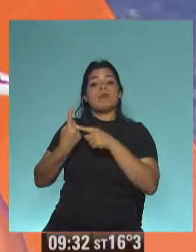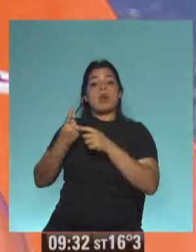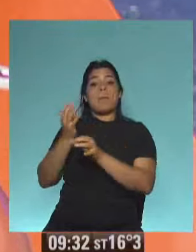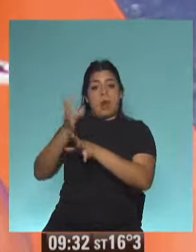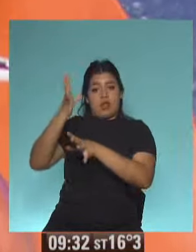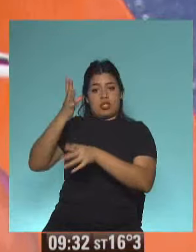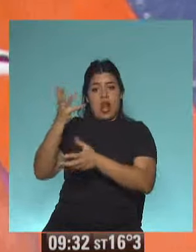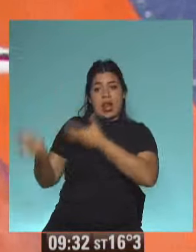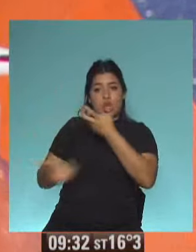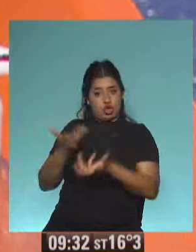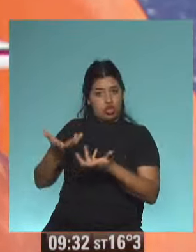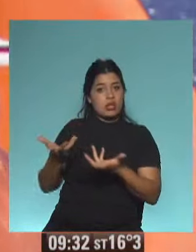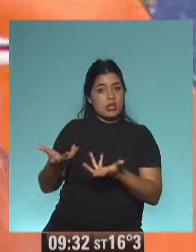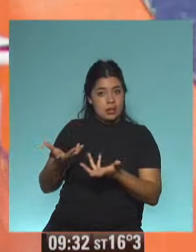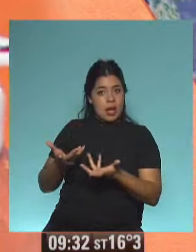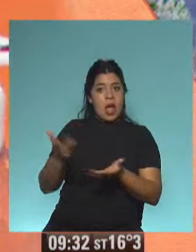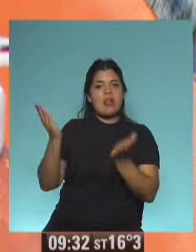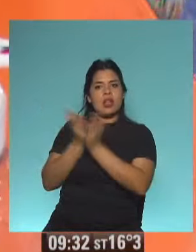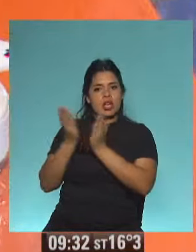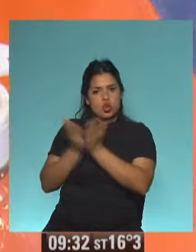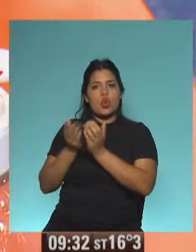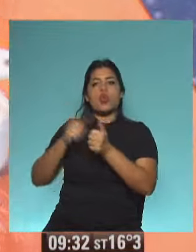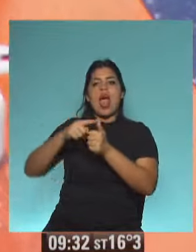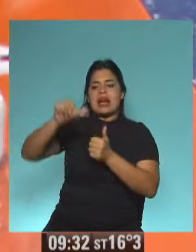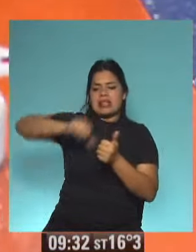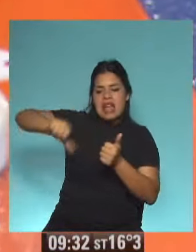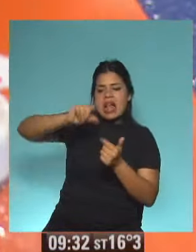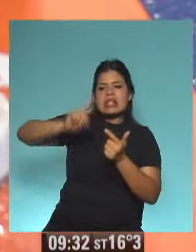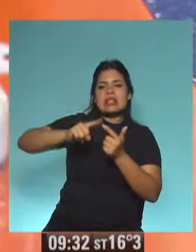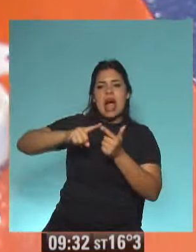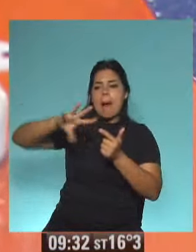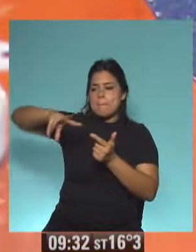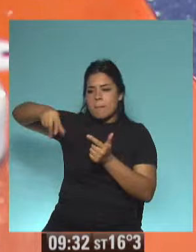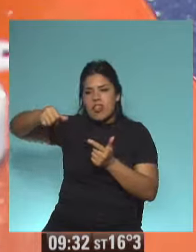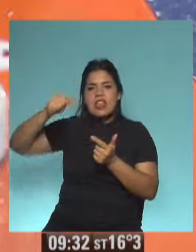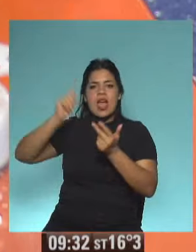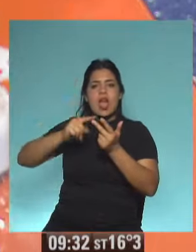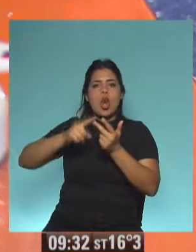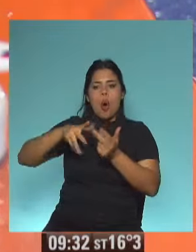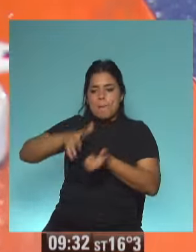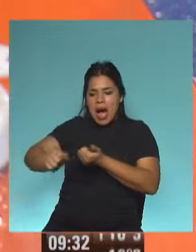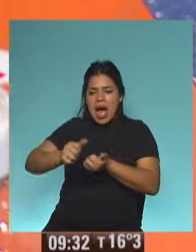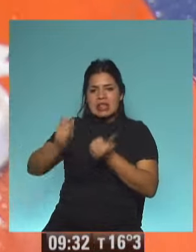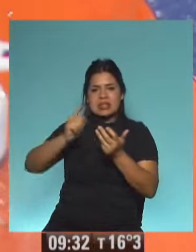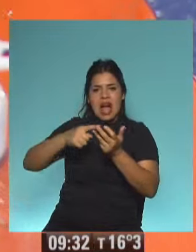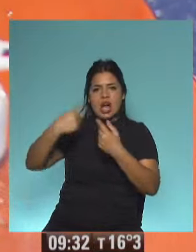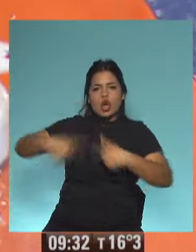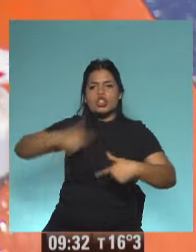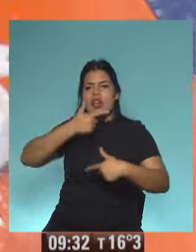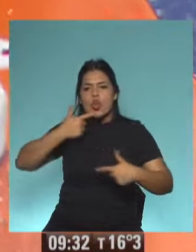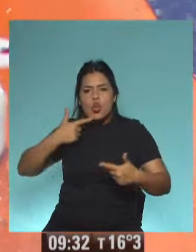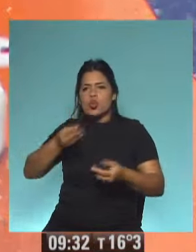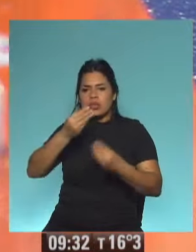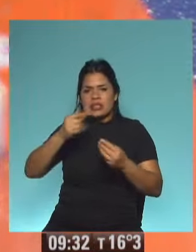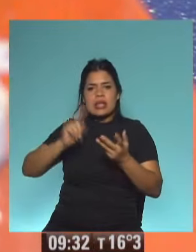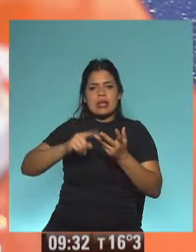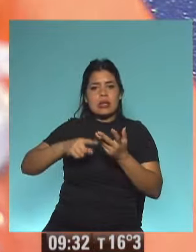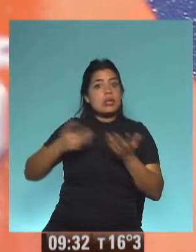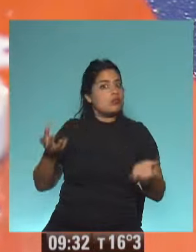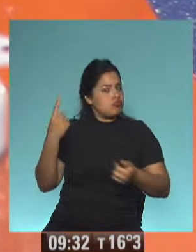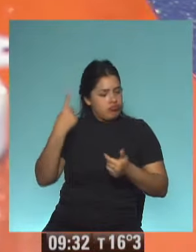diferentes, vas estudiando sobre las salsas, sobre las pastas, masas, pastelería, panadería, el panadero también es un